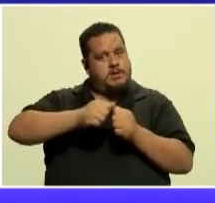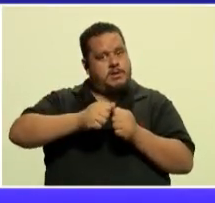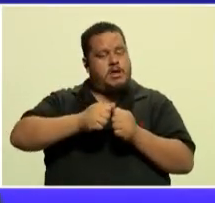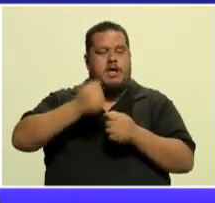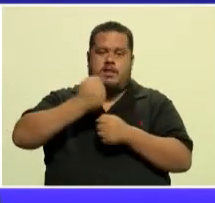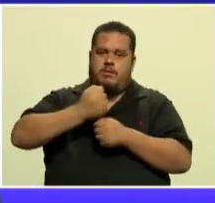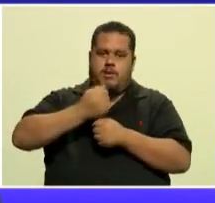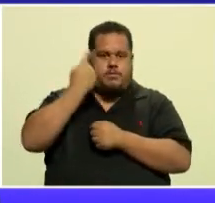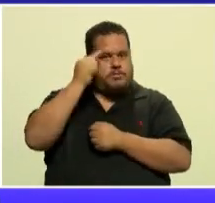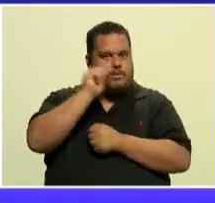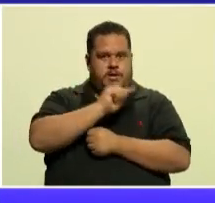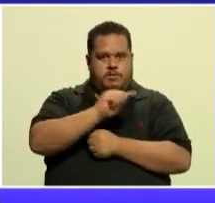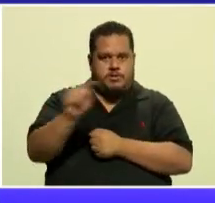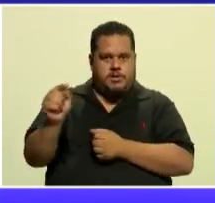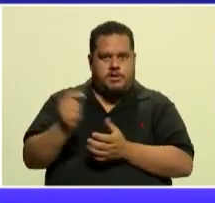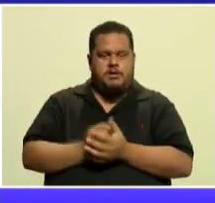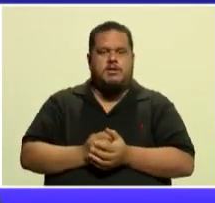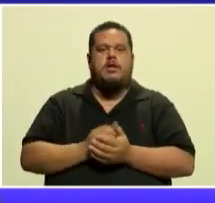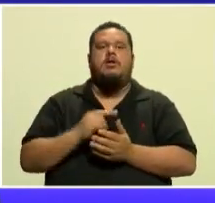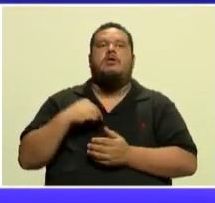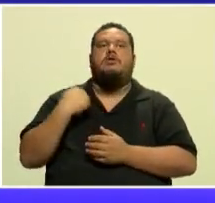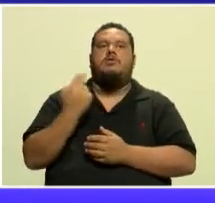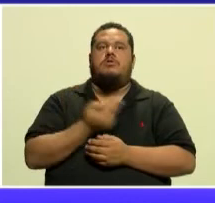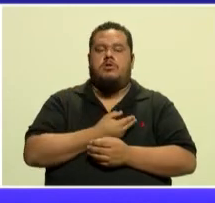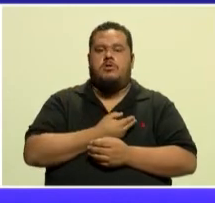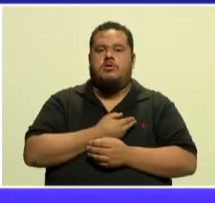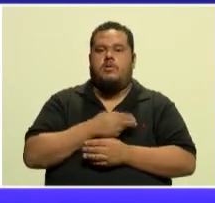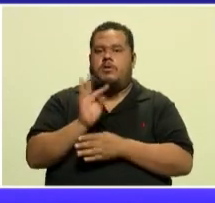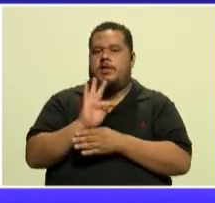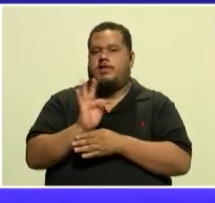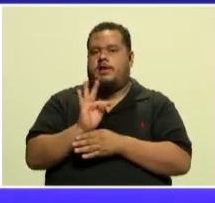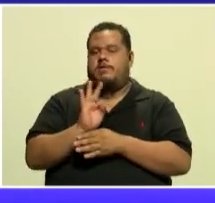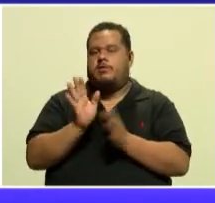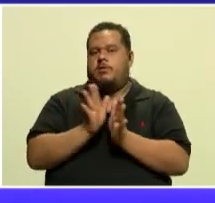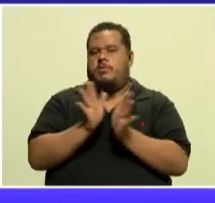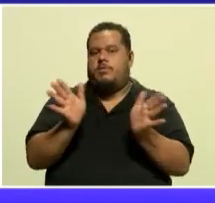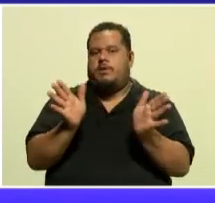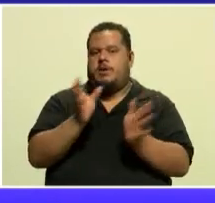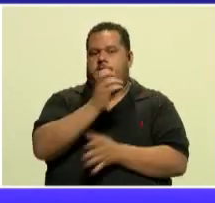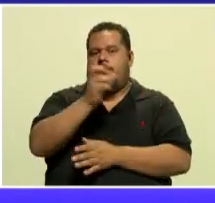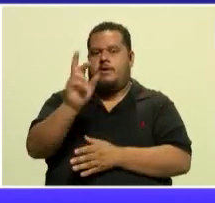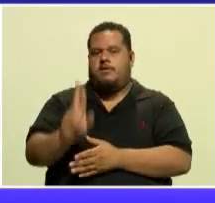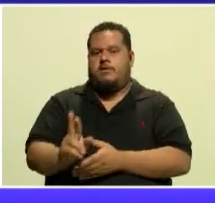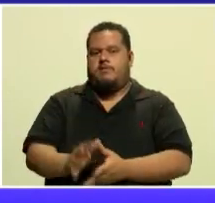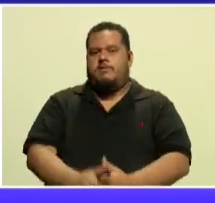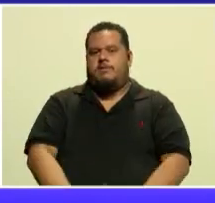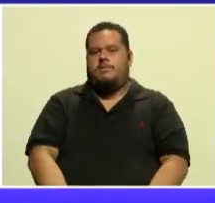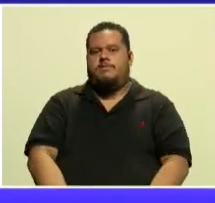trabajamos para ustedes. Somos la televisión pública de Costa Rica.